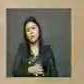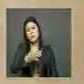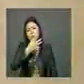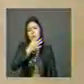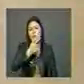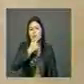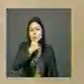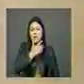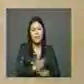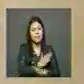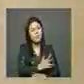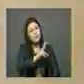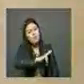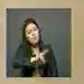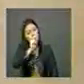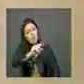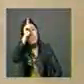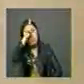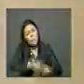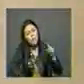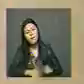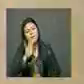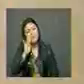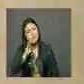se les negó el derecho de contraer matrimonio,